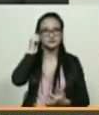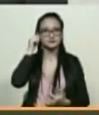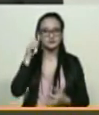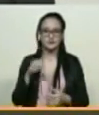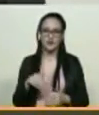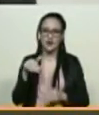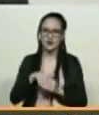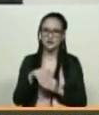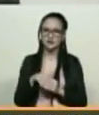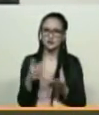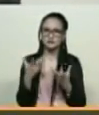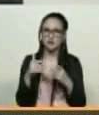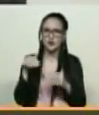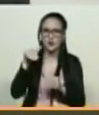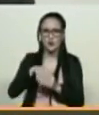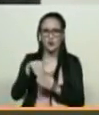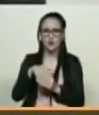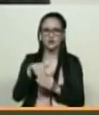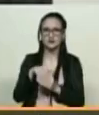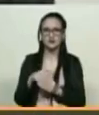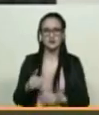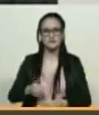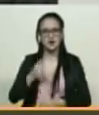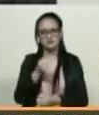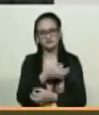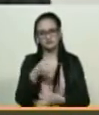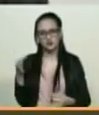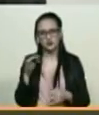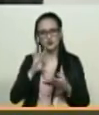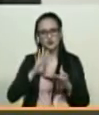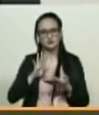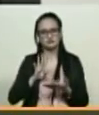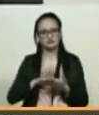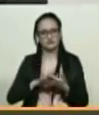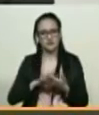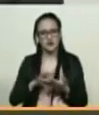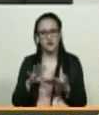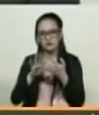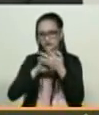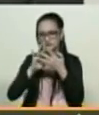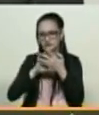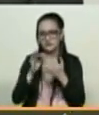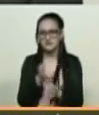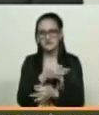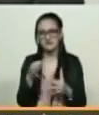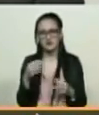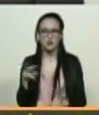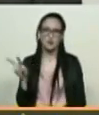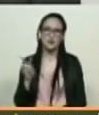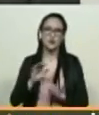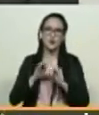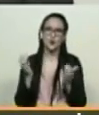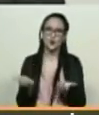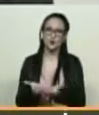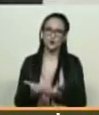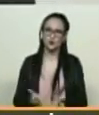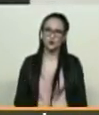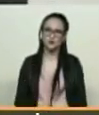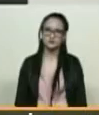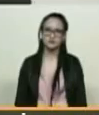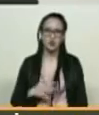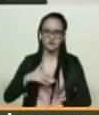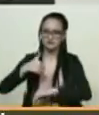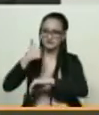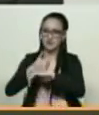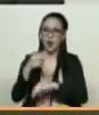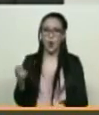sistema automatizado de votación más moderno y más transparente y eficaz del mundo entero. Podría, por ejemplo, venir la Autoridad